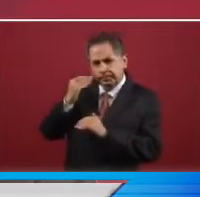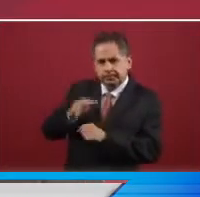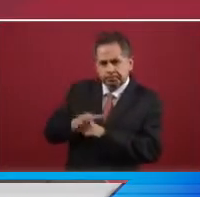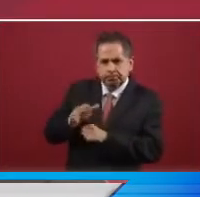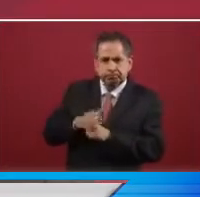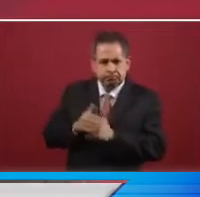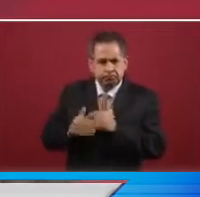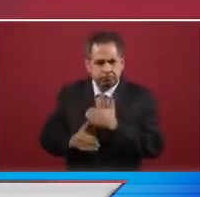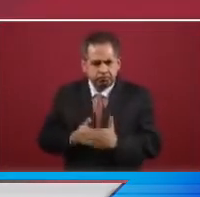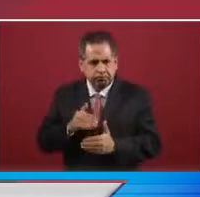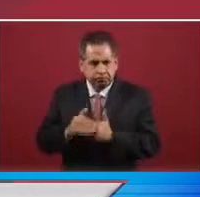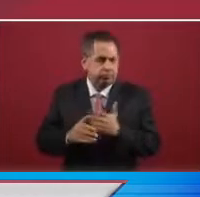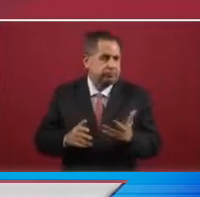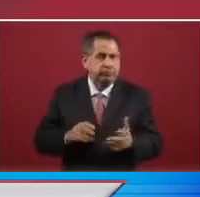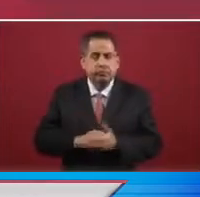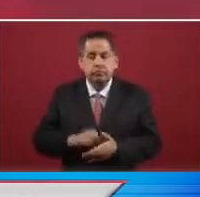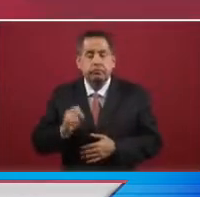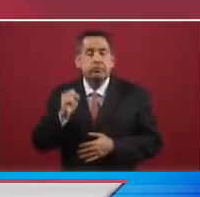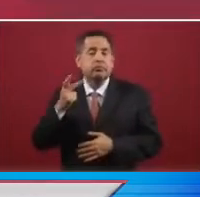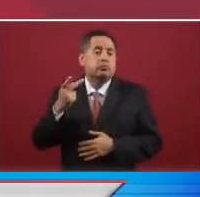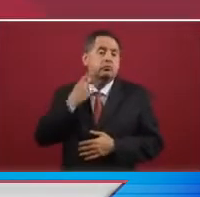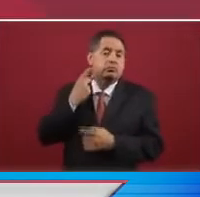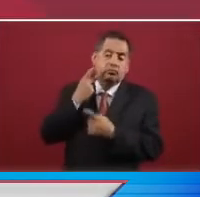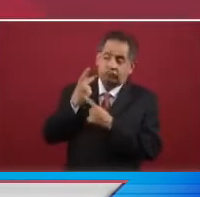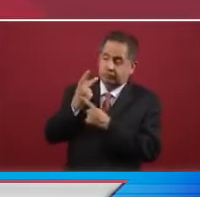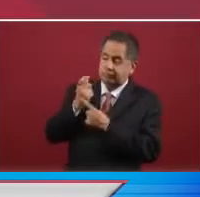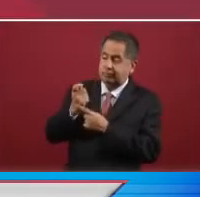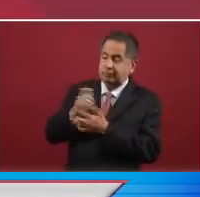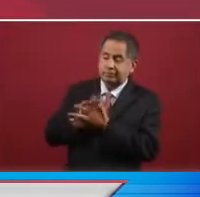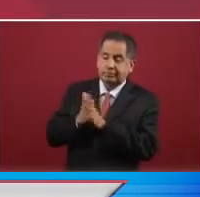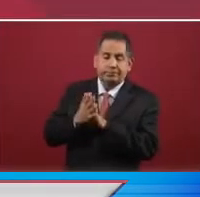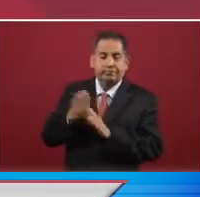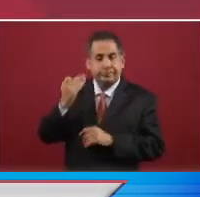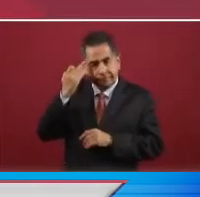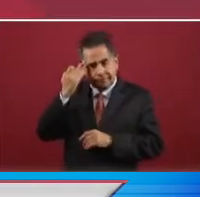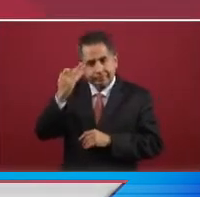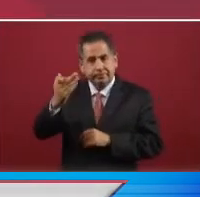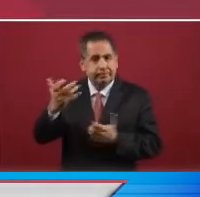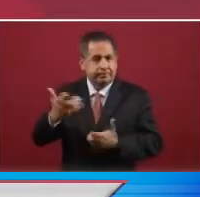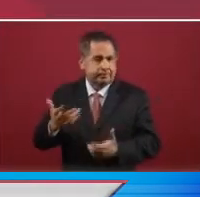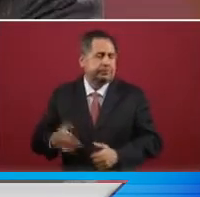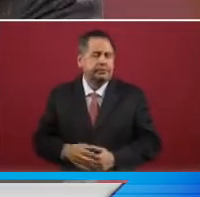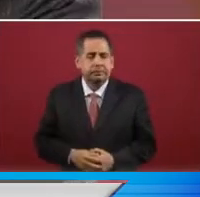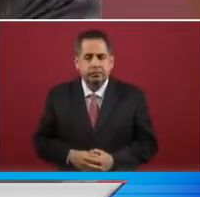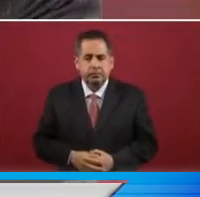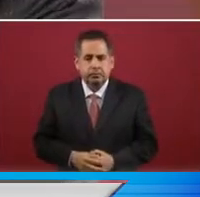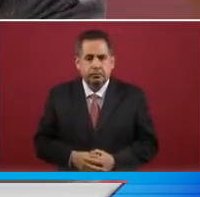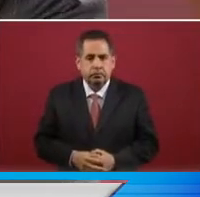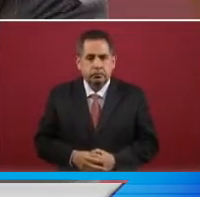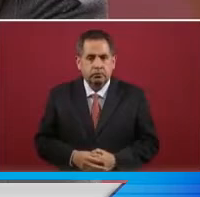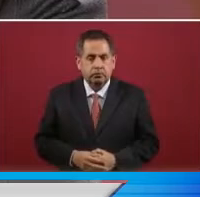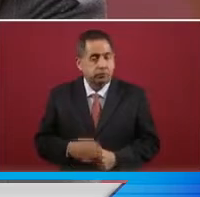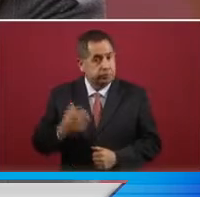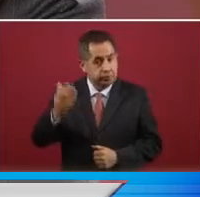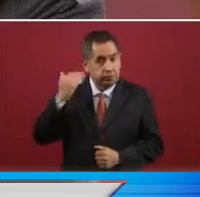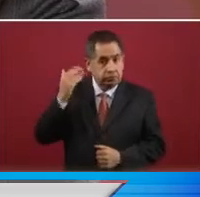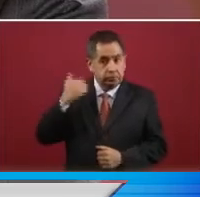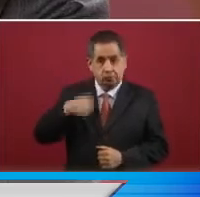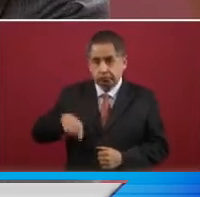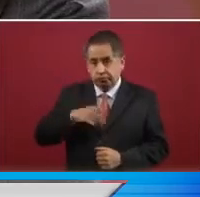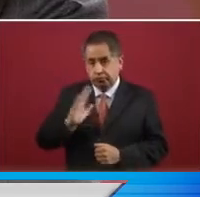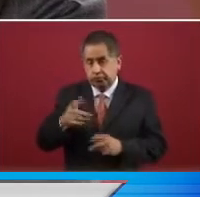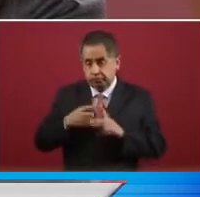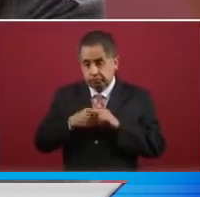confianza que permitirá la suspensión de funciones de los inspectores. Ya no habrá vigilancia y regulación en establecimientos comerciales y empresas.